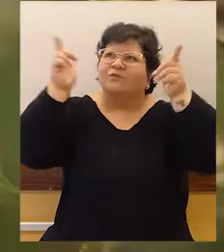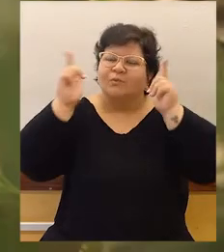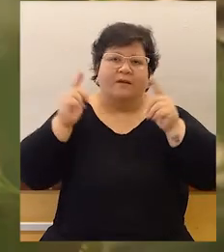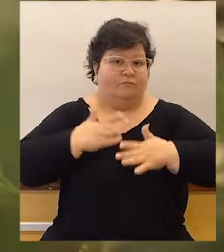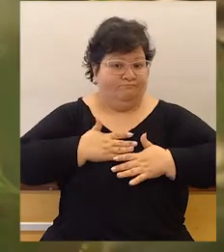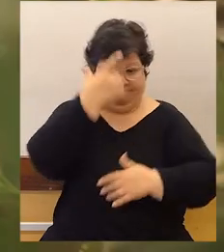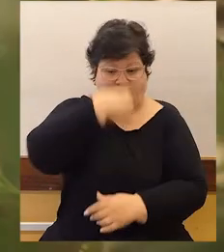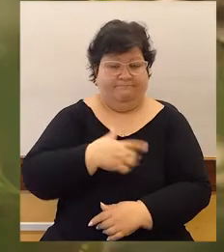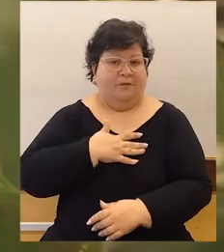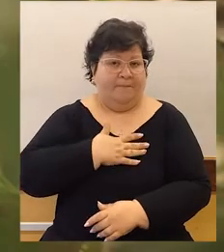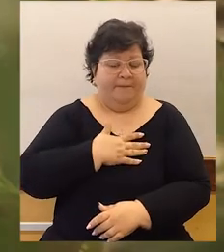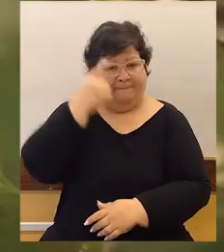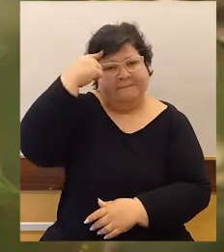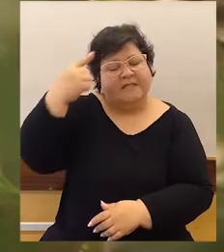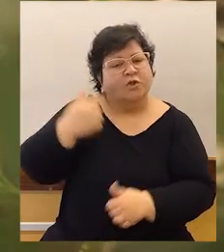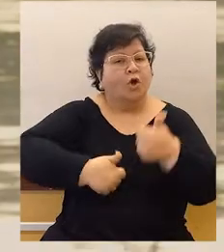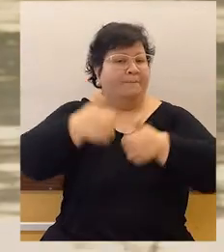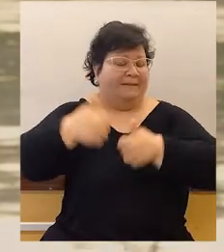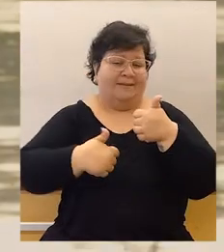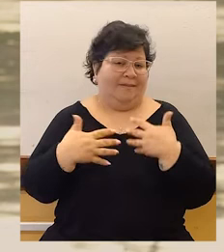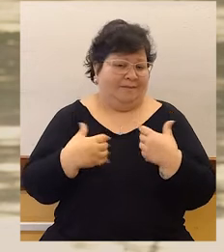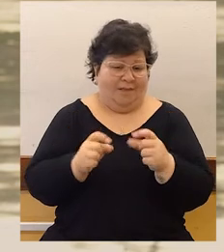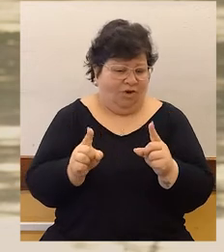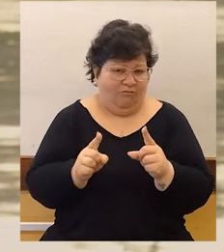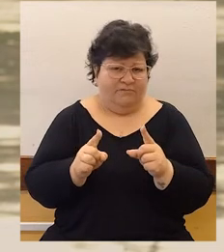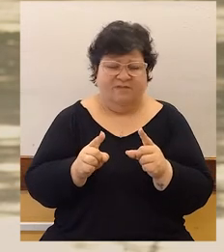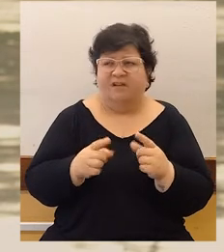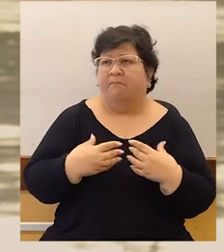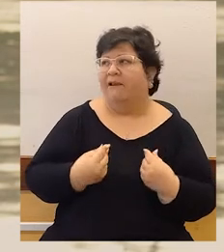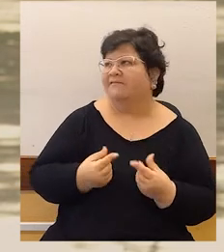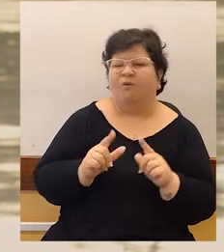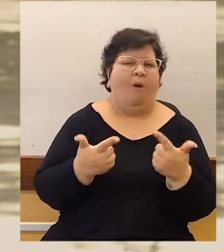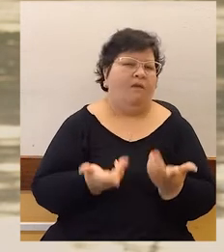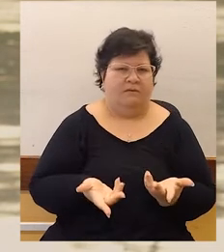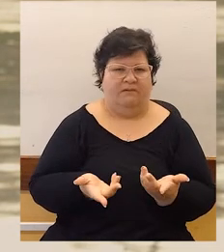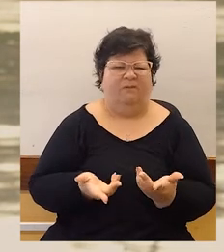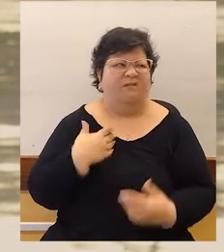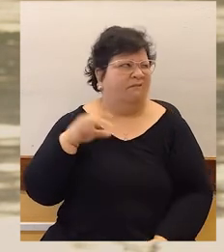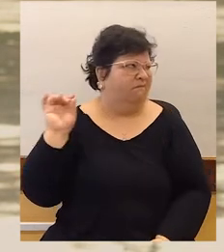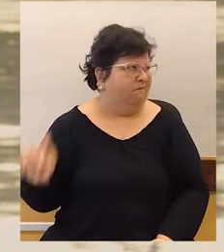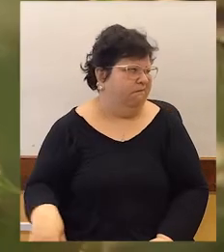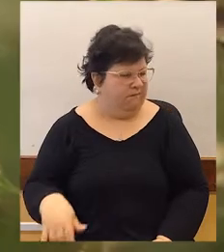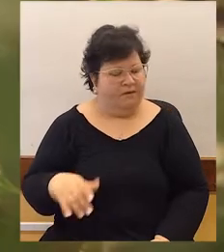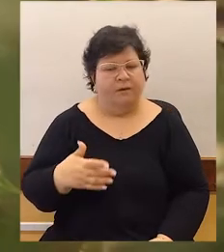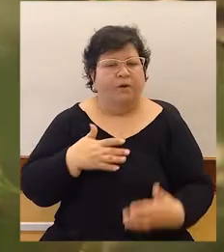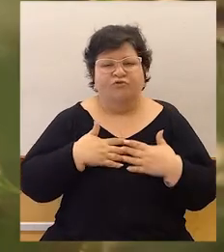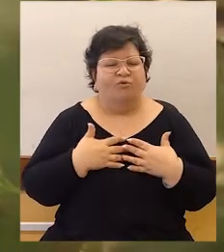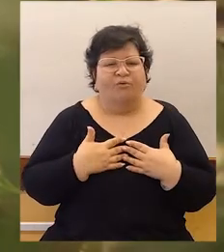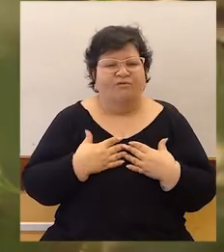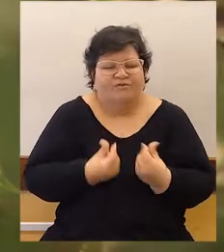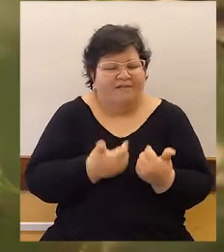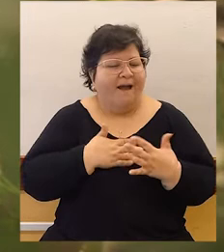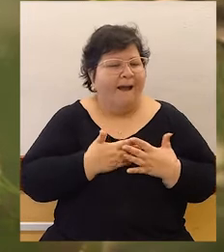mi caso yo pienso que la competencia va a dejar de ser sana cuando no me dé placer lo que hago, ¿no? Cuando deje de sentir amor por lo que hago, ahí creo que va a